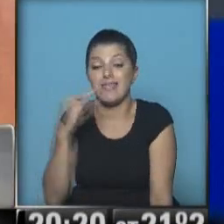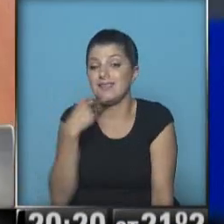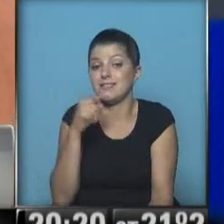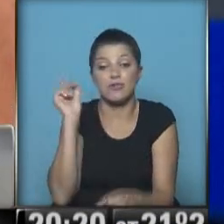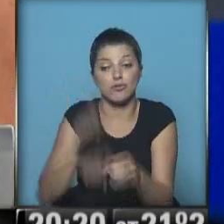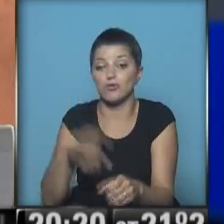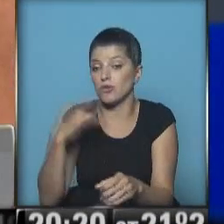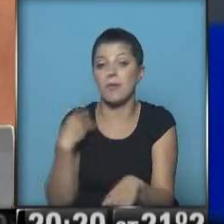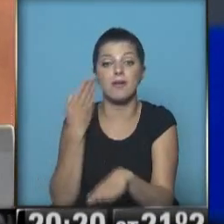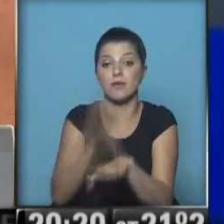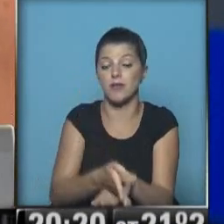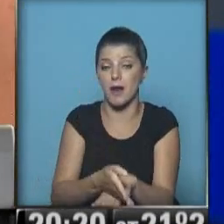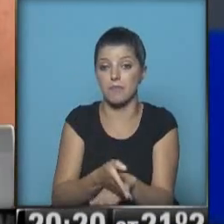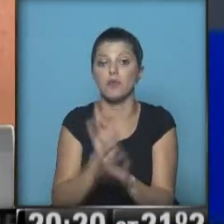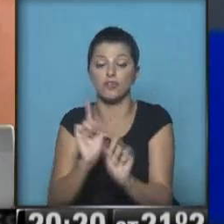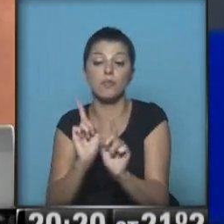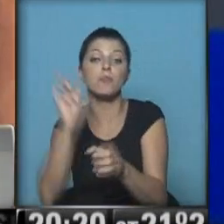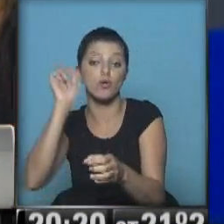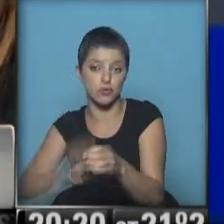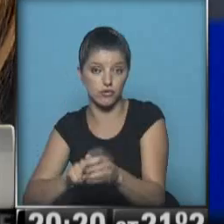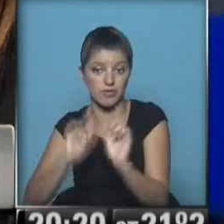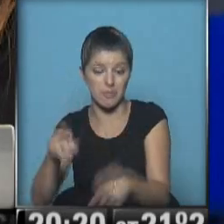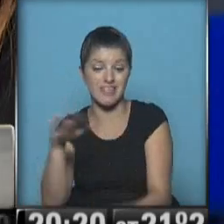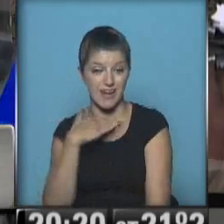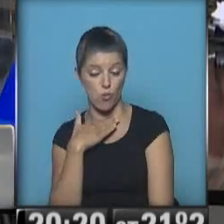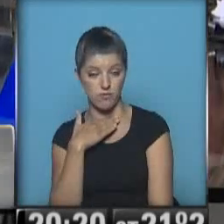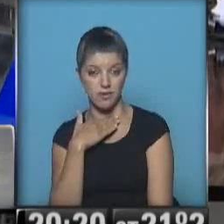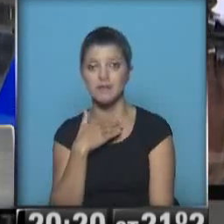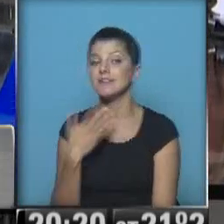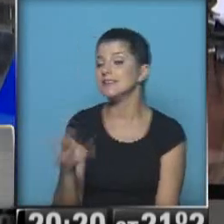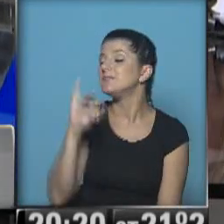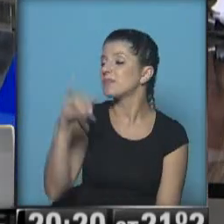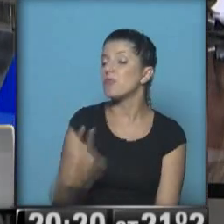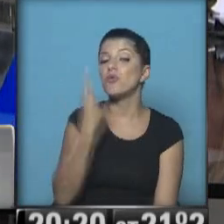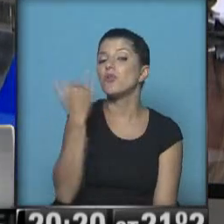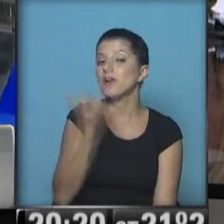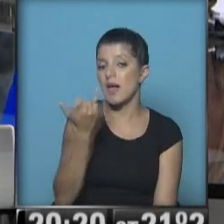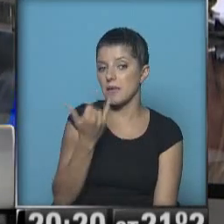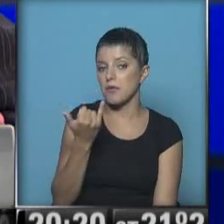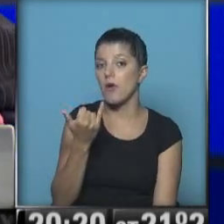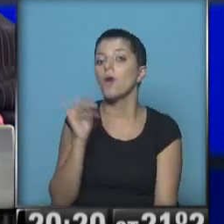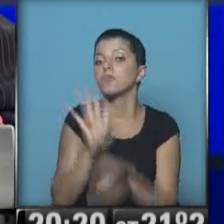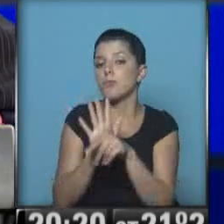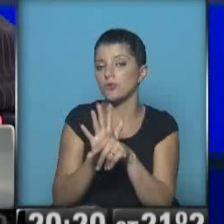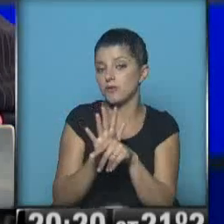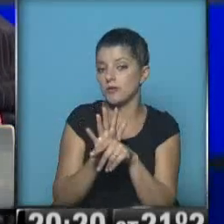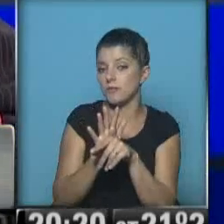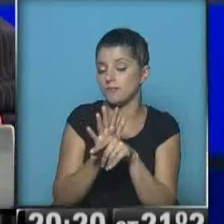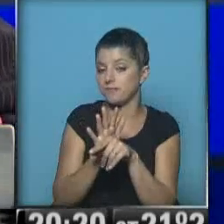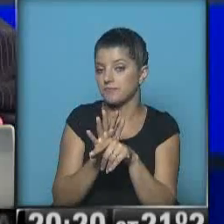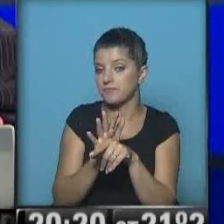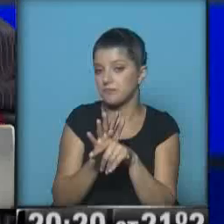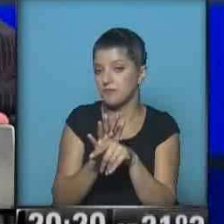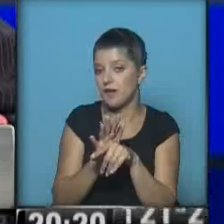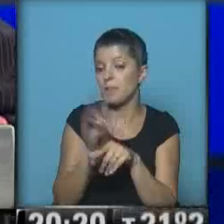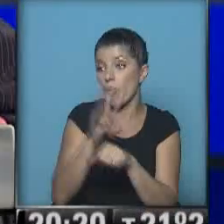socios es correr así dentro de los socios están estos tipos decirles lo único que existía acá para como resguardos para el dirigente